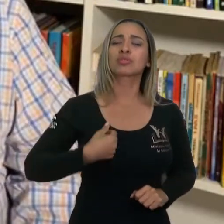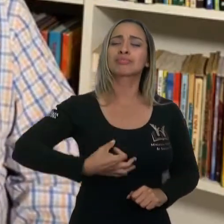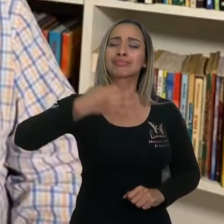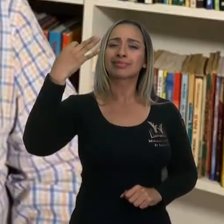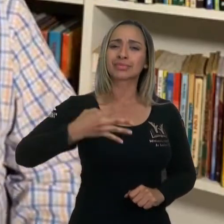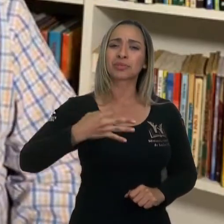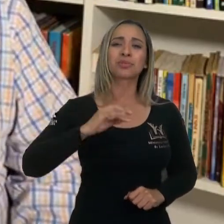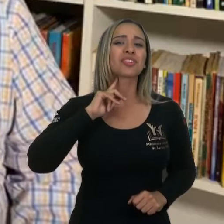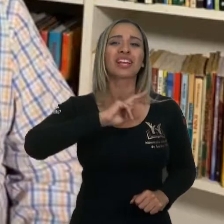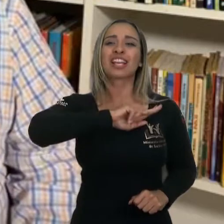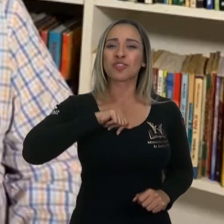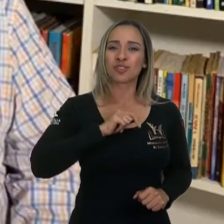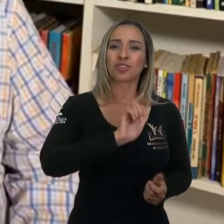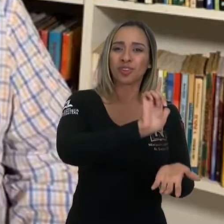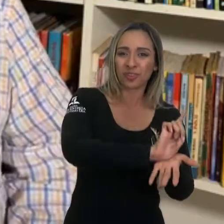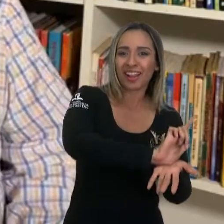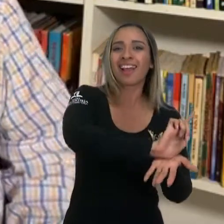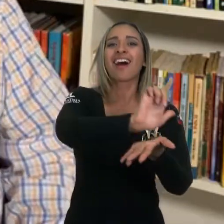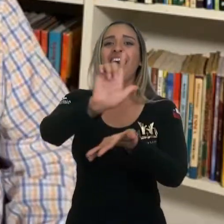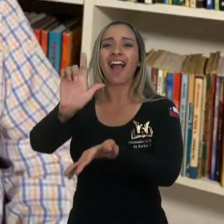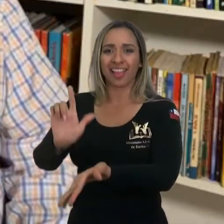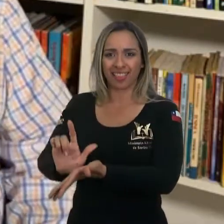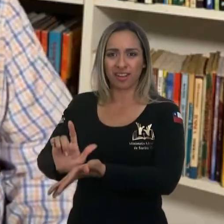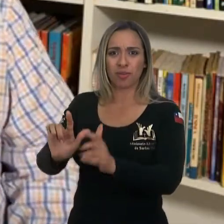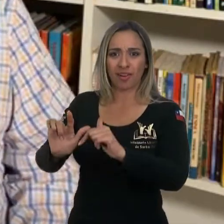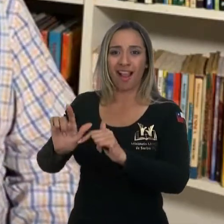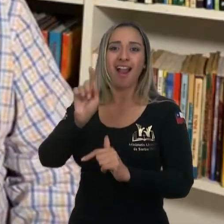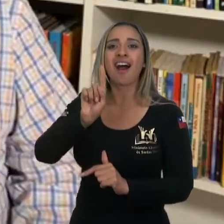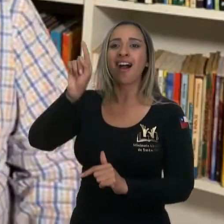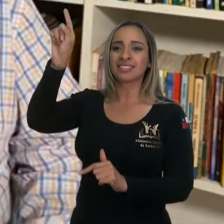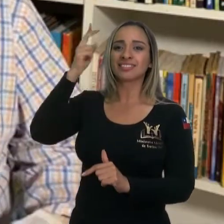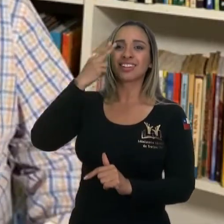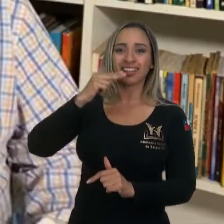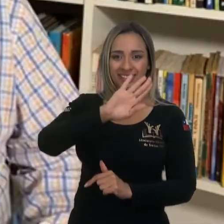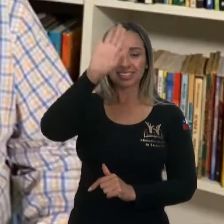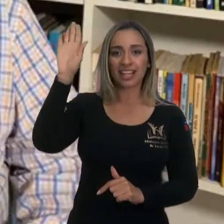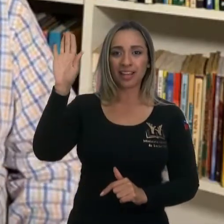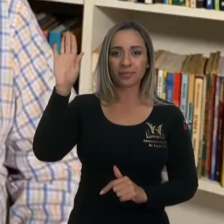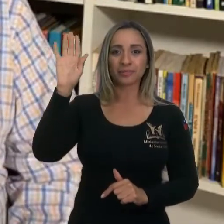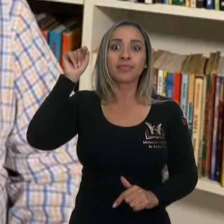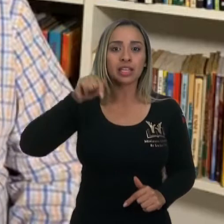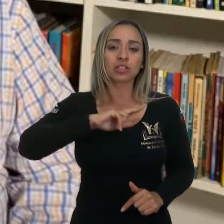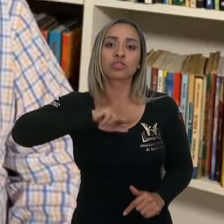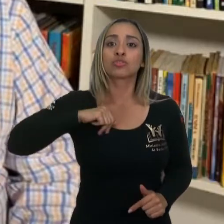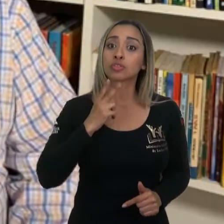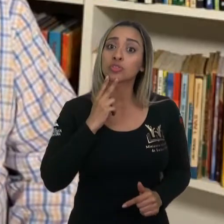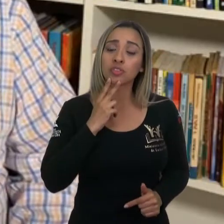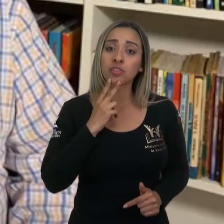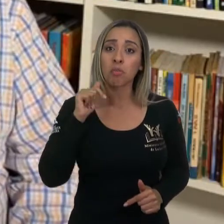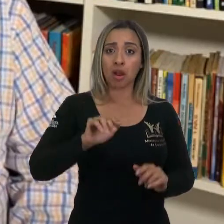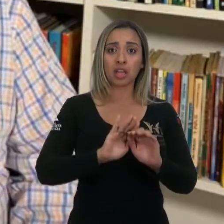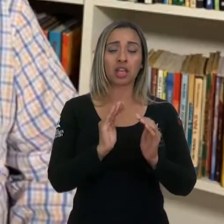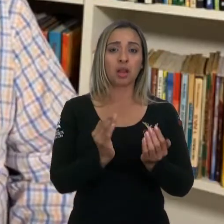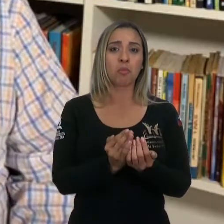con Jesús, llegarán al otro lado del mar. Esta situación que el mundo está viviendo no es